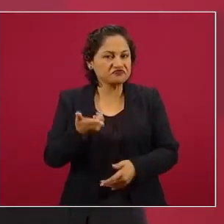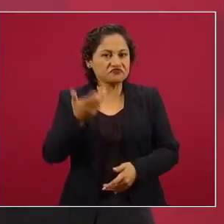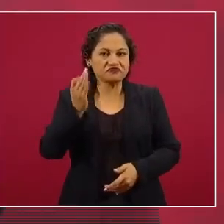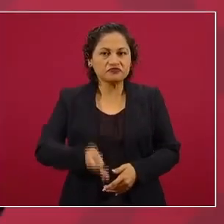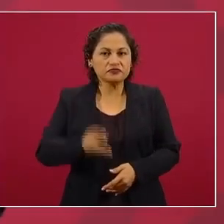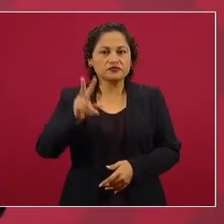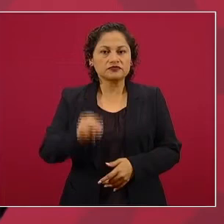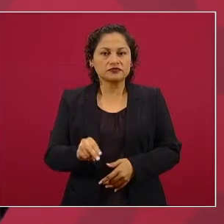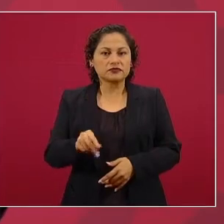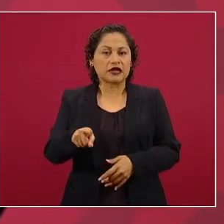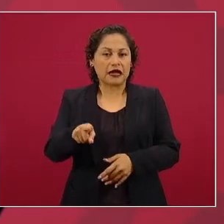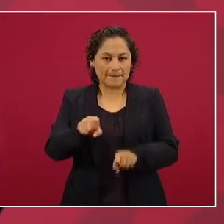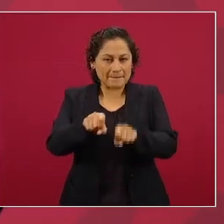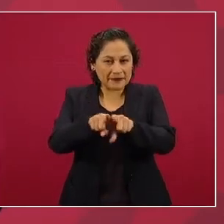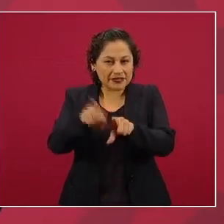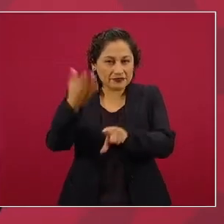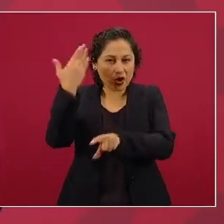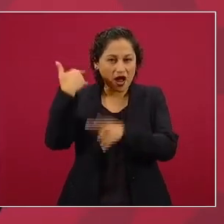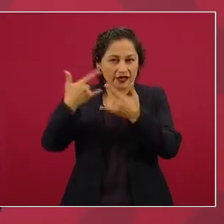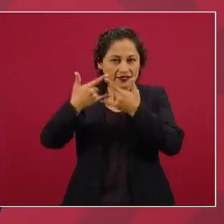hubieron independentistas,